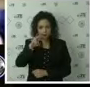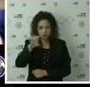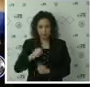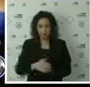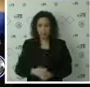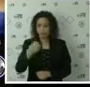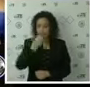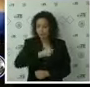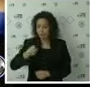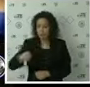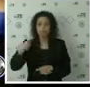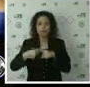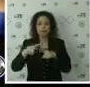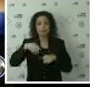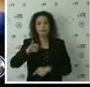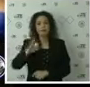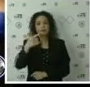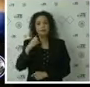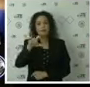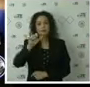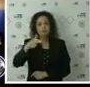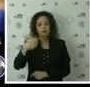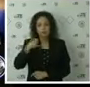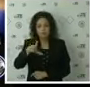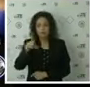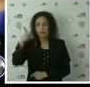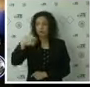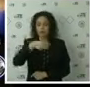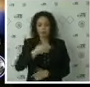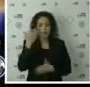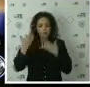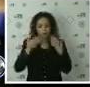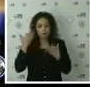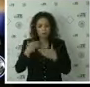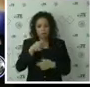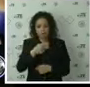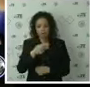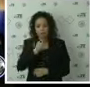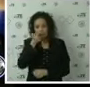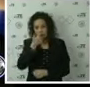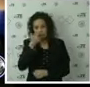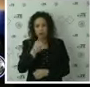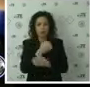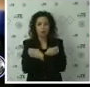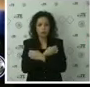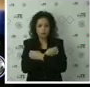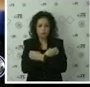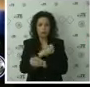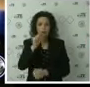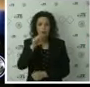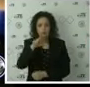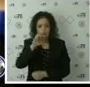Saludamos a Miguel Ángel Gutiérrez Martínez. Él es estudiante del Círculo Mexicano de Integración Educativa, CEMIE.